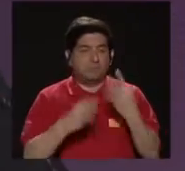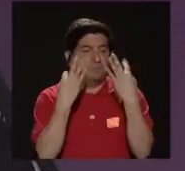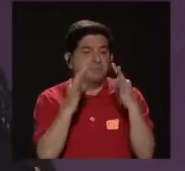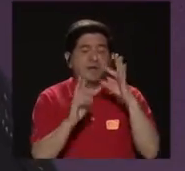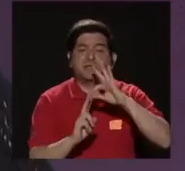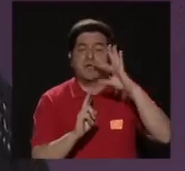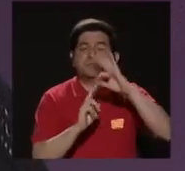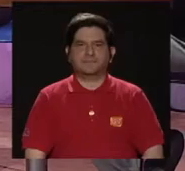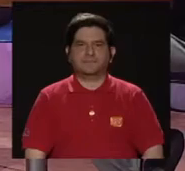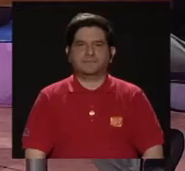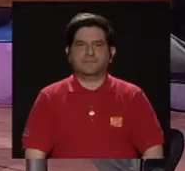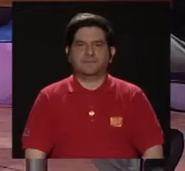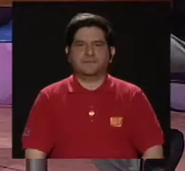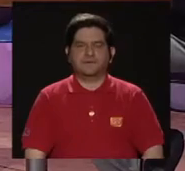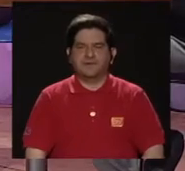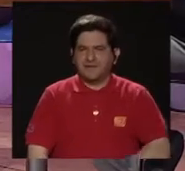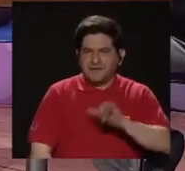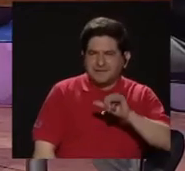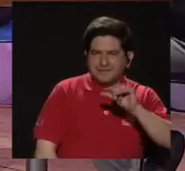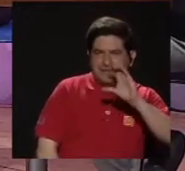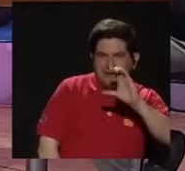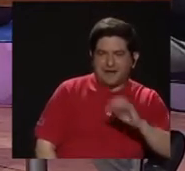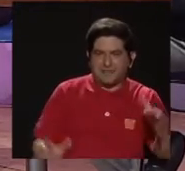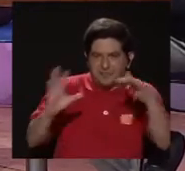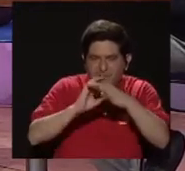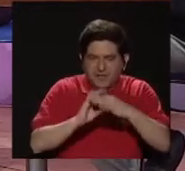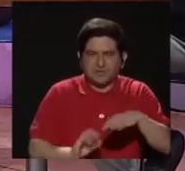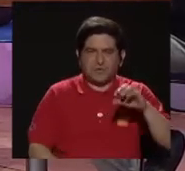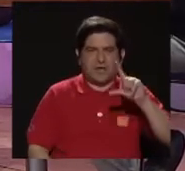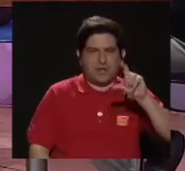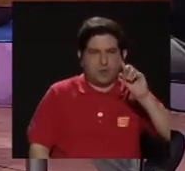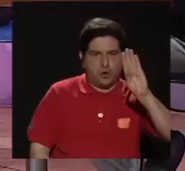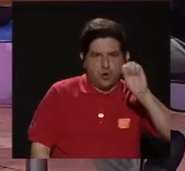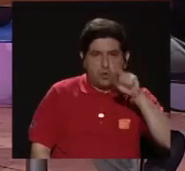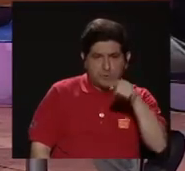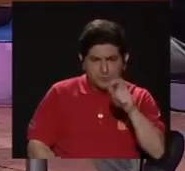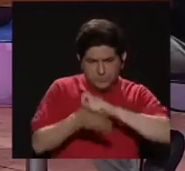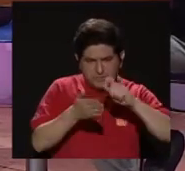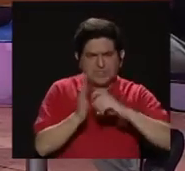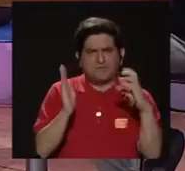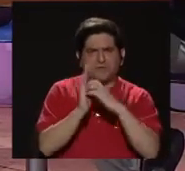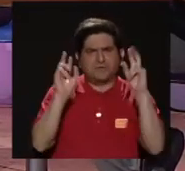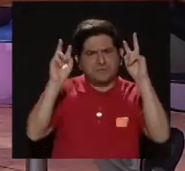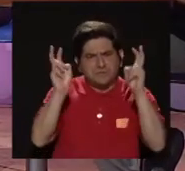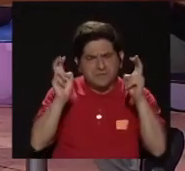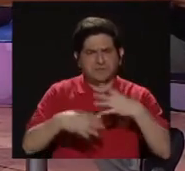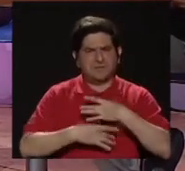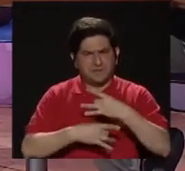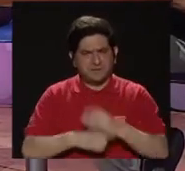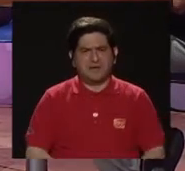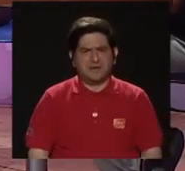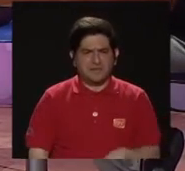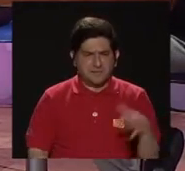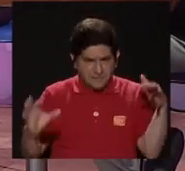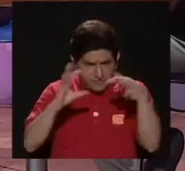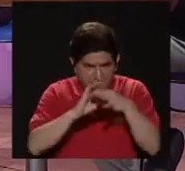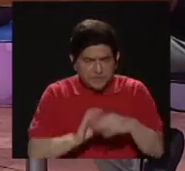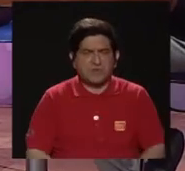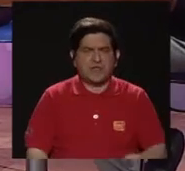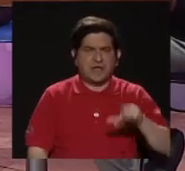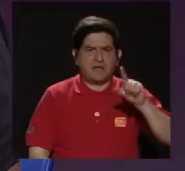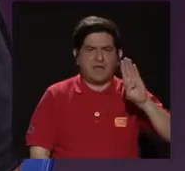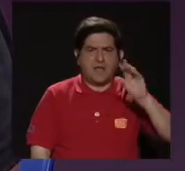otras opciones. Yadira, a propósito de Lobas, usted escribió un artículo bien interesante donde se refiere a las lobas y a las